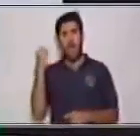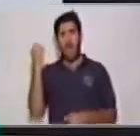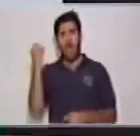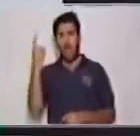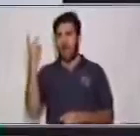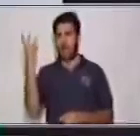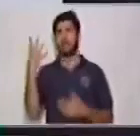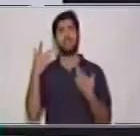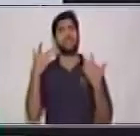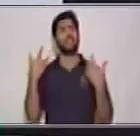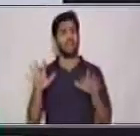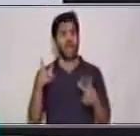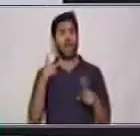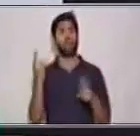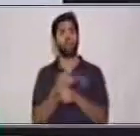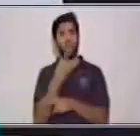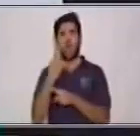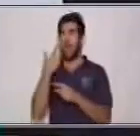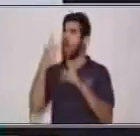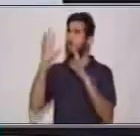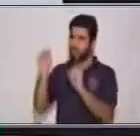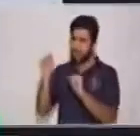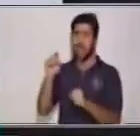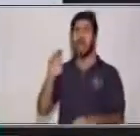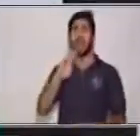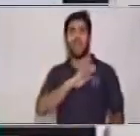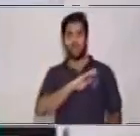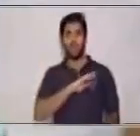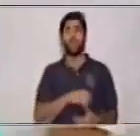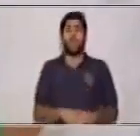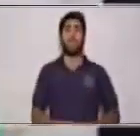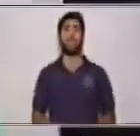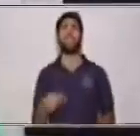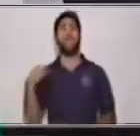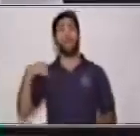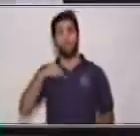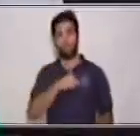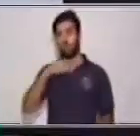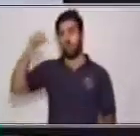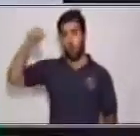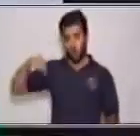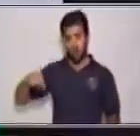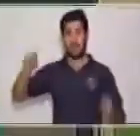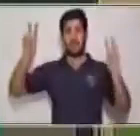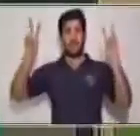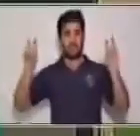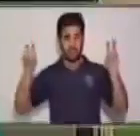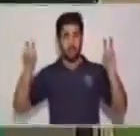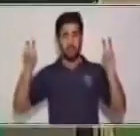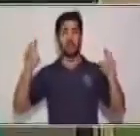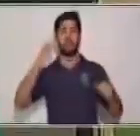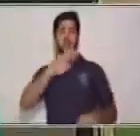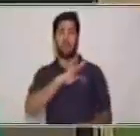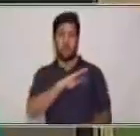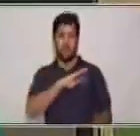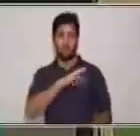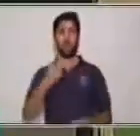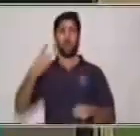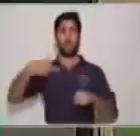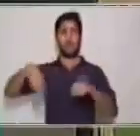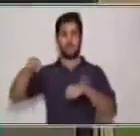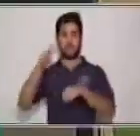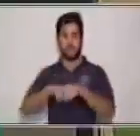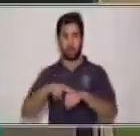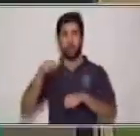ocasiones cantar un himno. Pero vamos a hablar del himno que más nos representa a nosotros como país, que es el himno nacional. Y si te